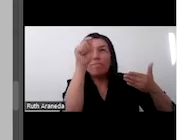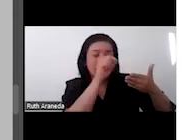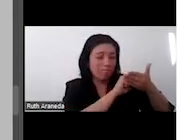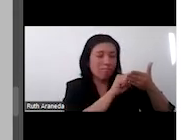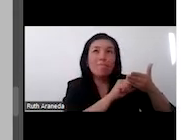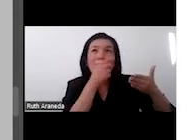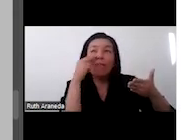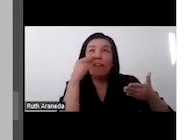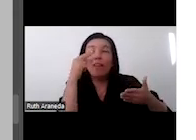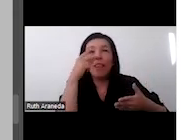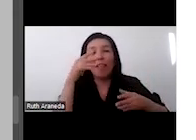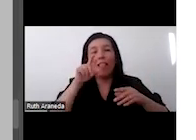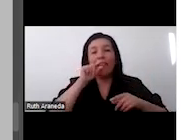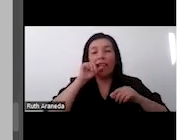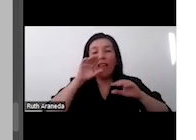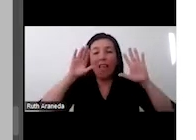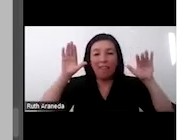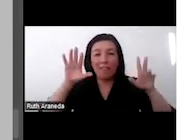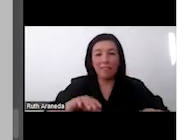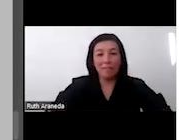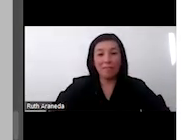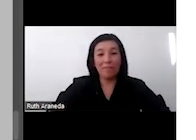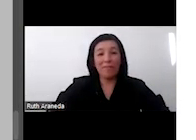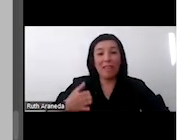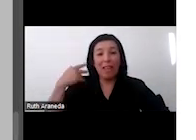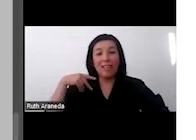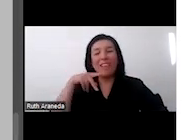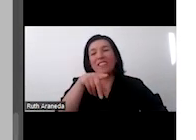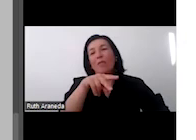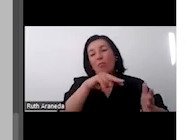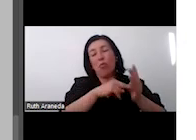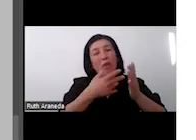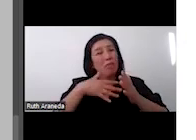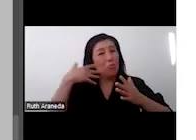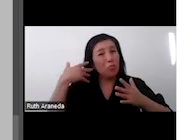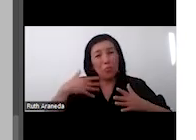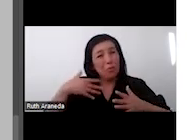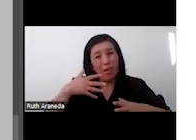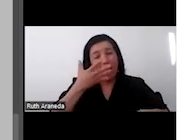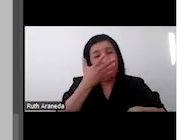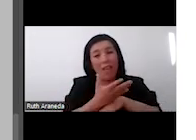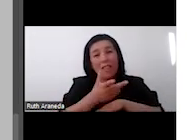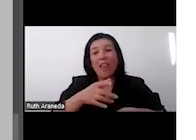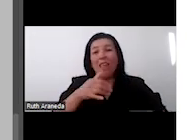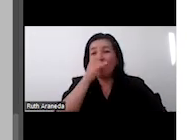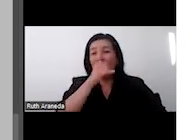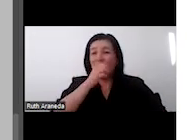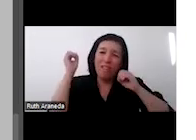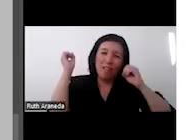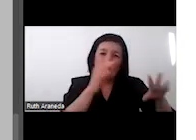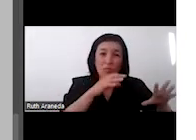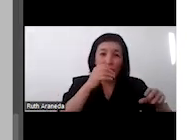aves. Y acá, como les contaba recién, es la problemática, gran problemática que existe acá, que es la de la basura. Aquí existen